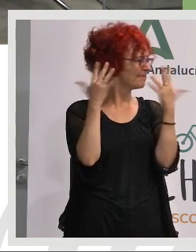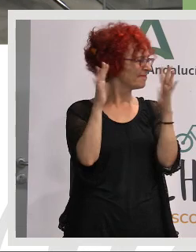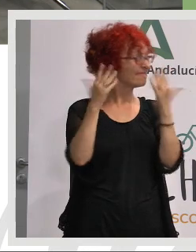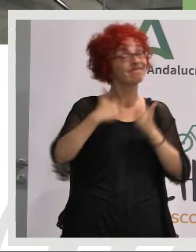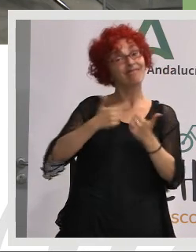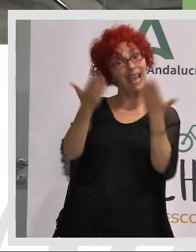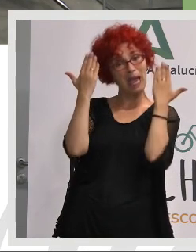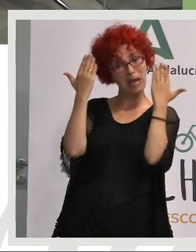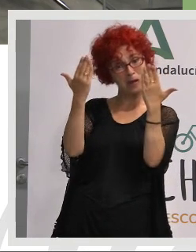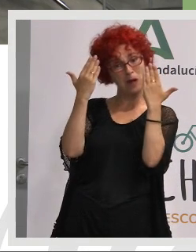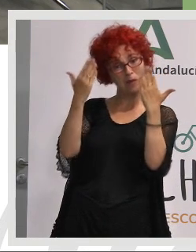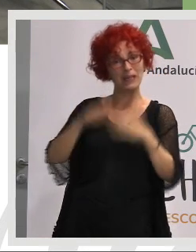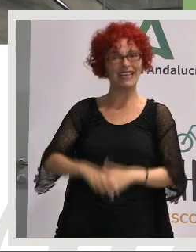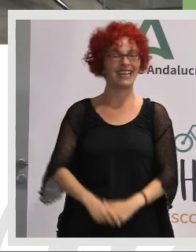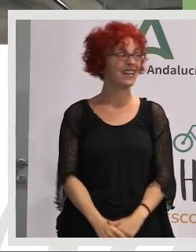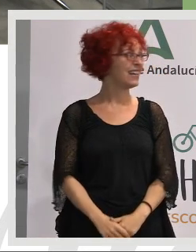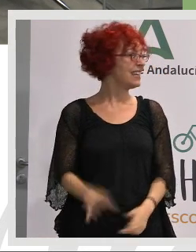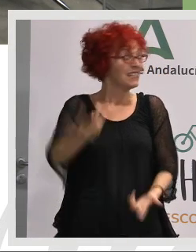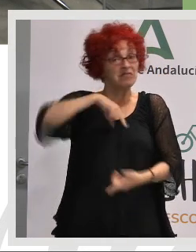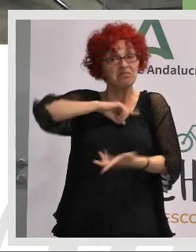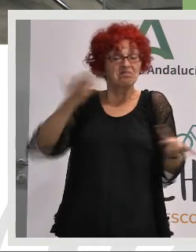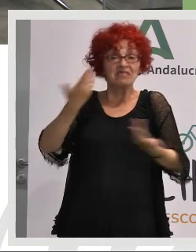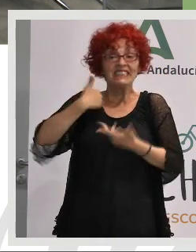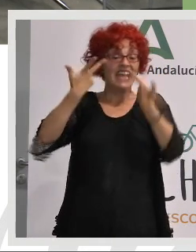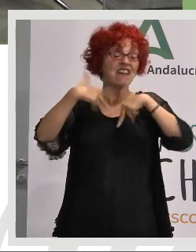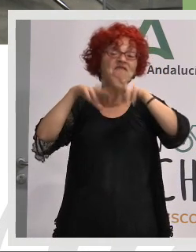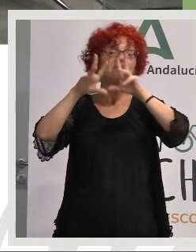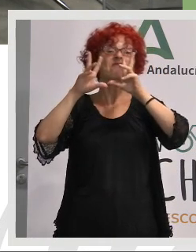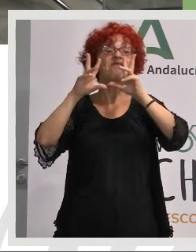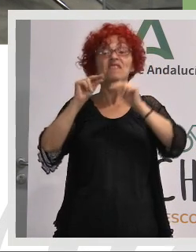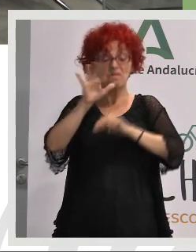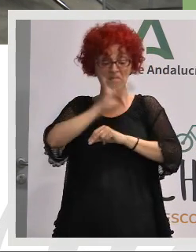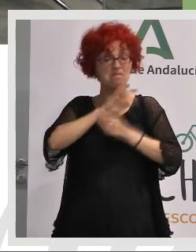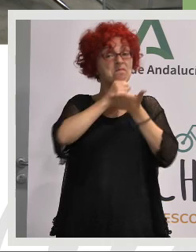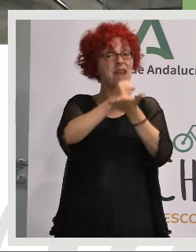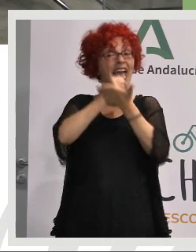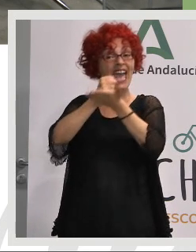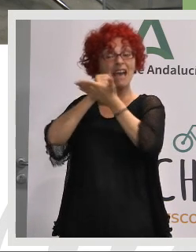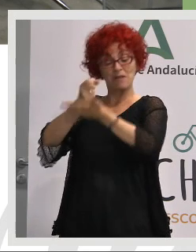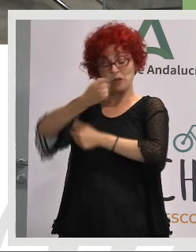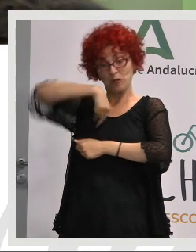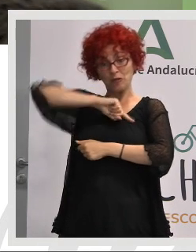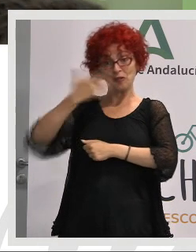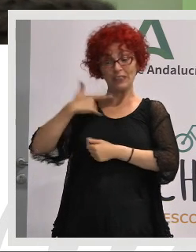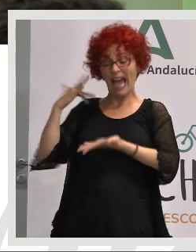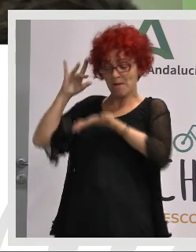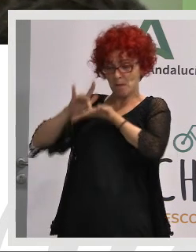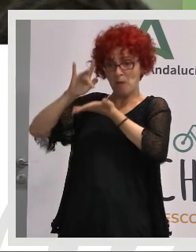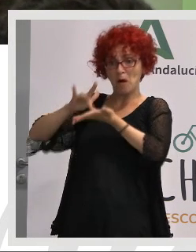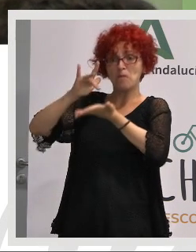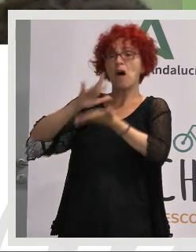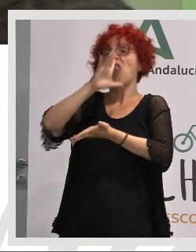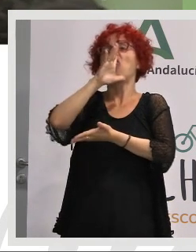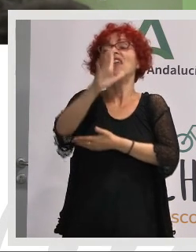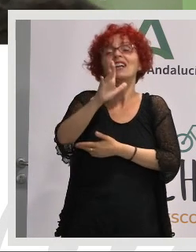Enhorabuena. Y bueno, y ya hemos terminado esta entrega de premios del quinto concurso escolar Ponte en